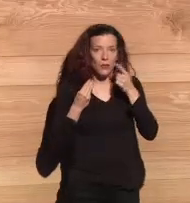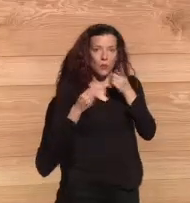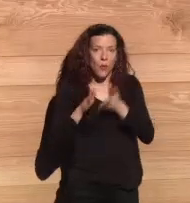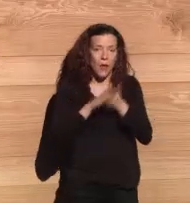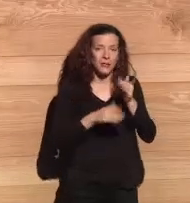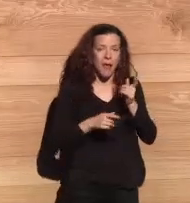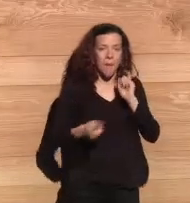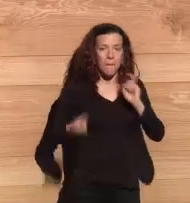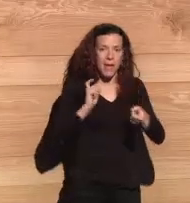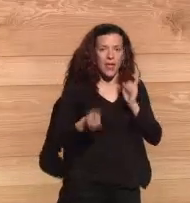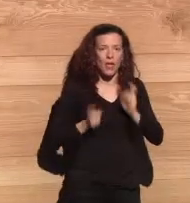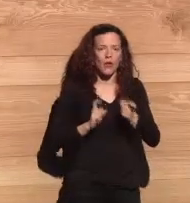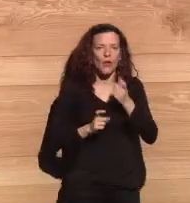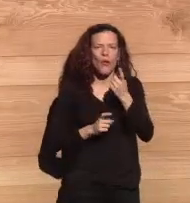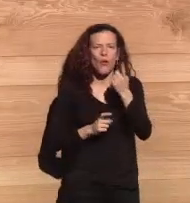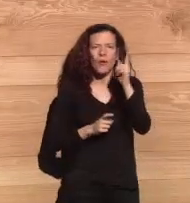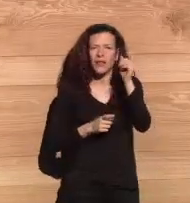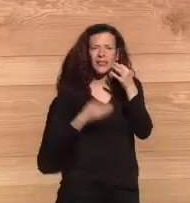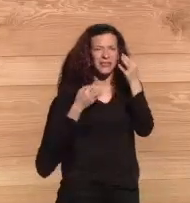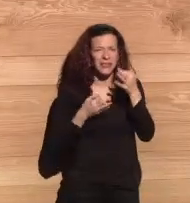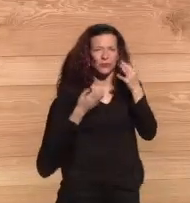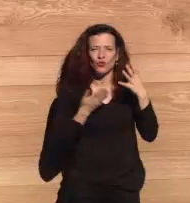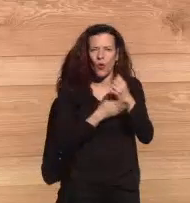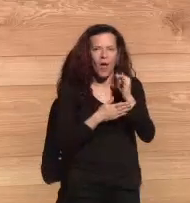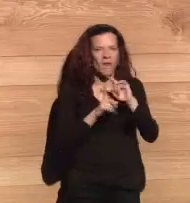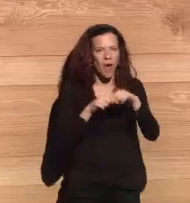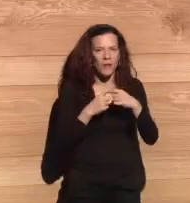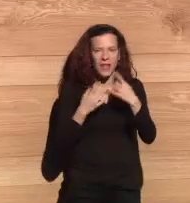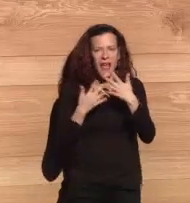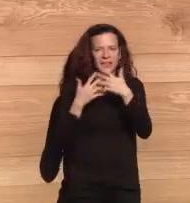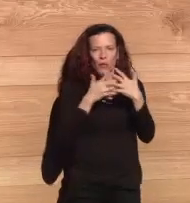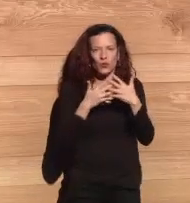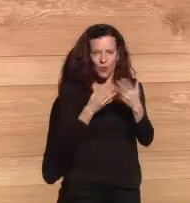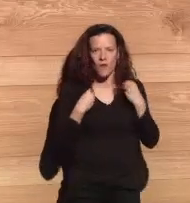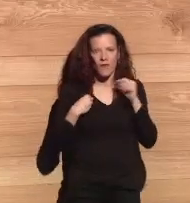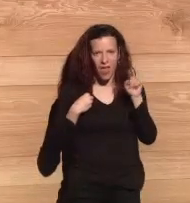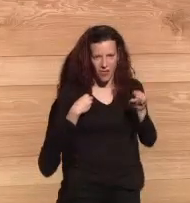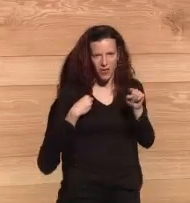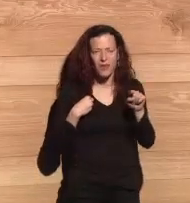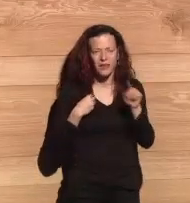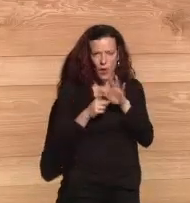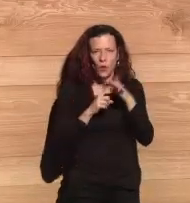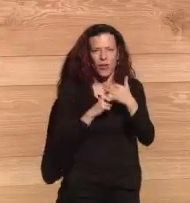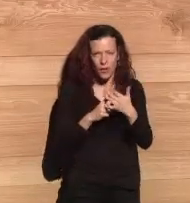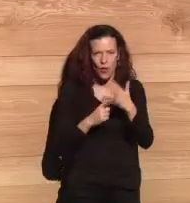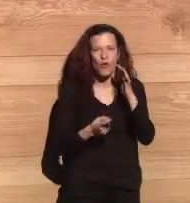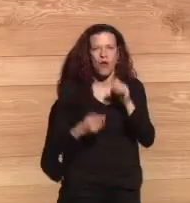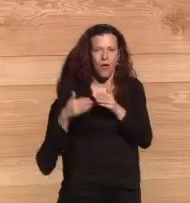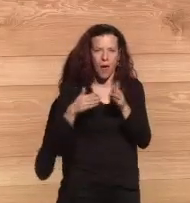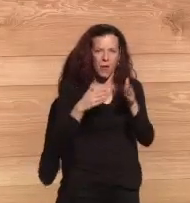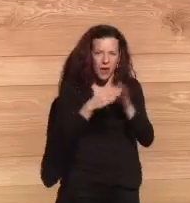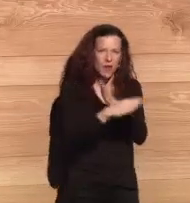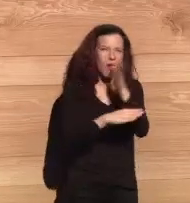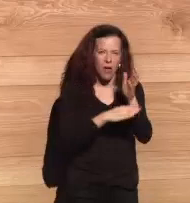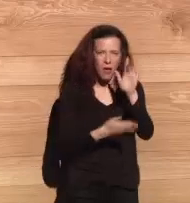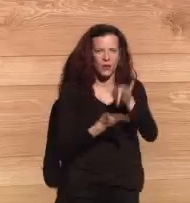empieza a preguntar, no hay un mexicano que no tenga un familiar que esté en Estados Unidos, que no ha migrado y que no ha pasado por eso también. Entonces,